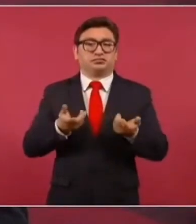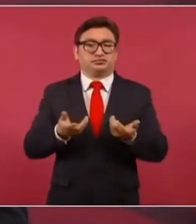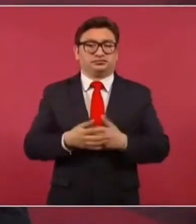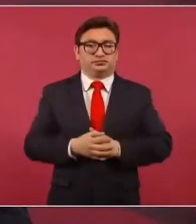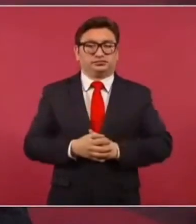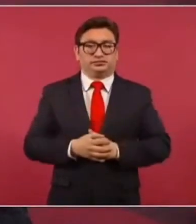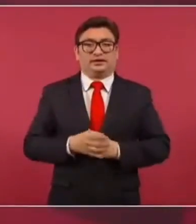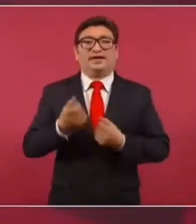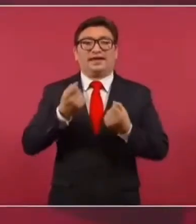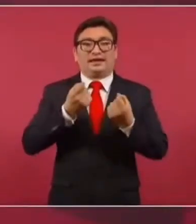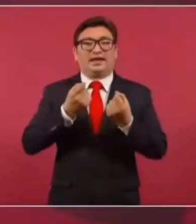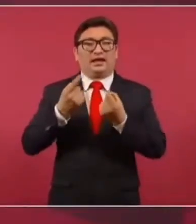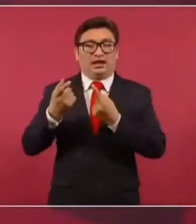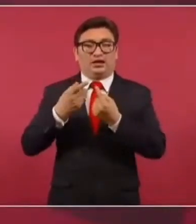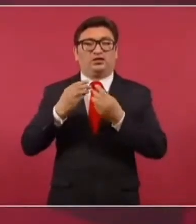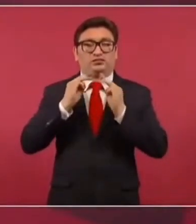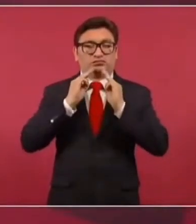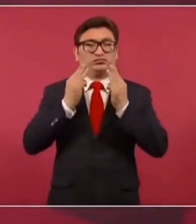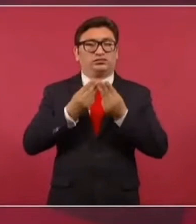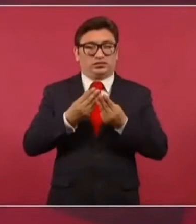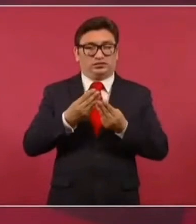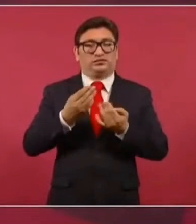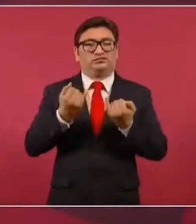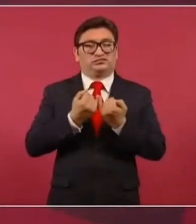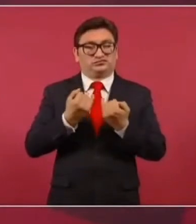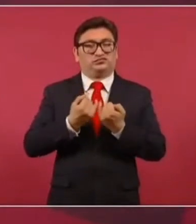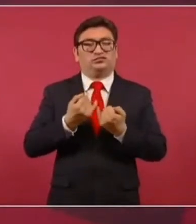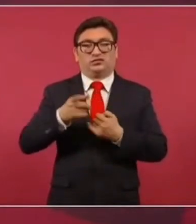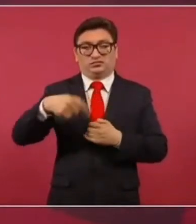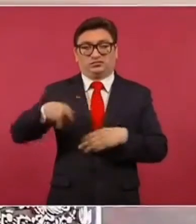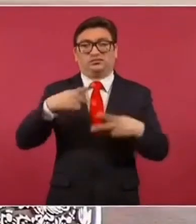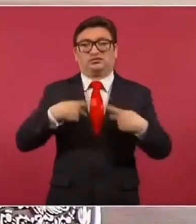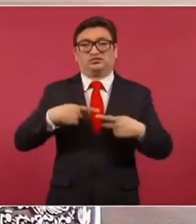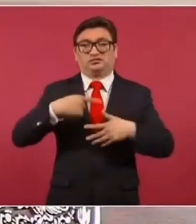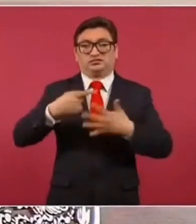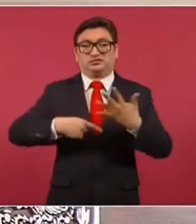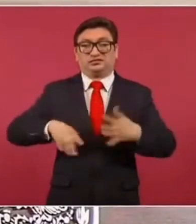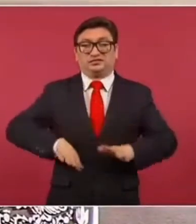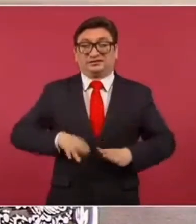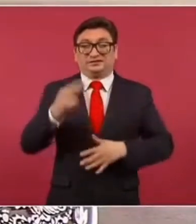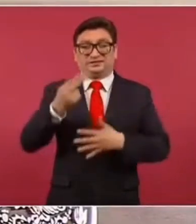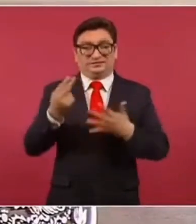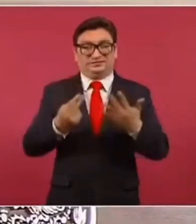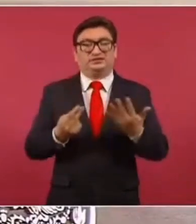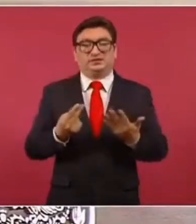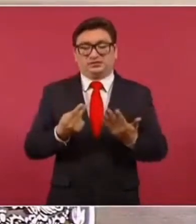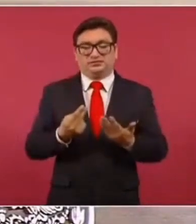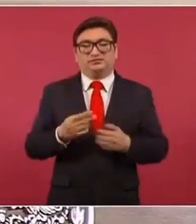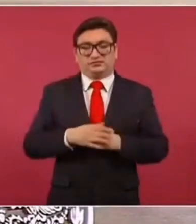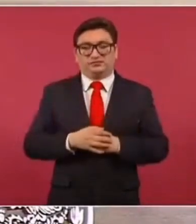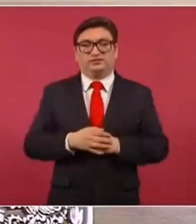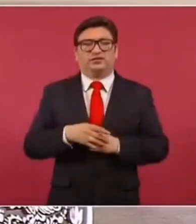Algunos hasta trafican con la necesidad de la gente. Son aparatos